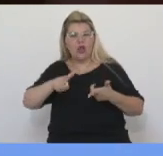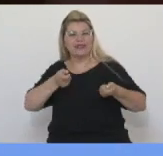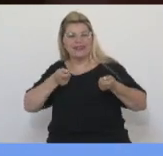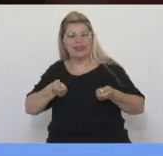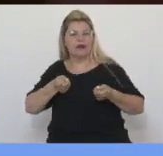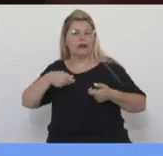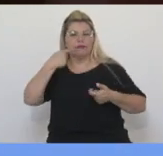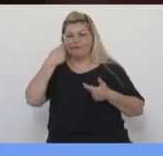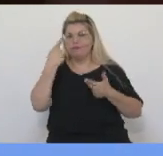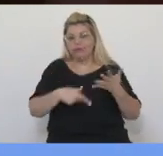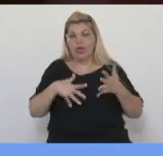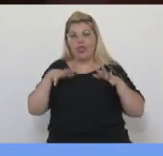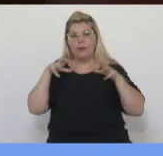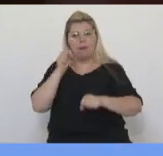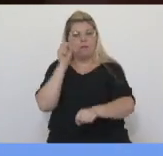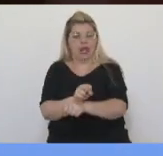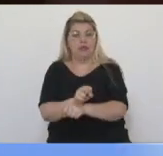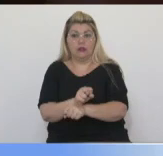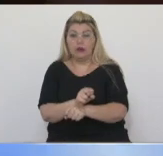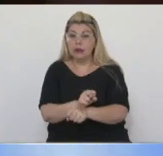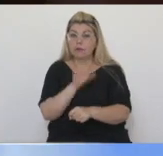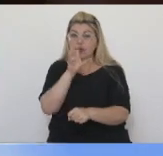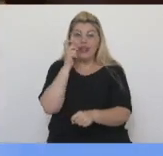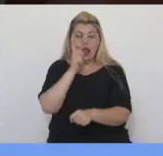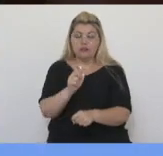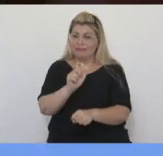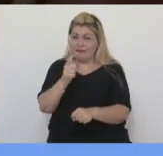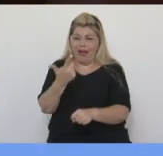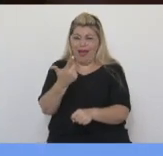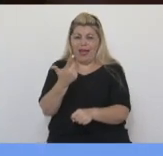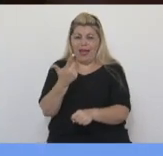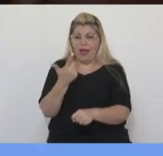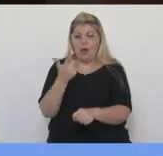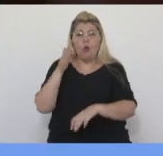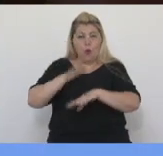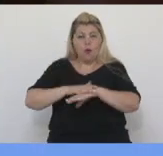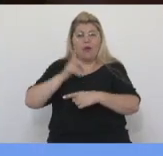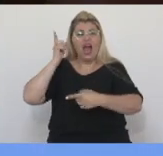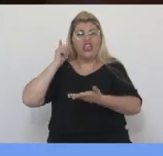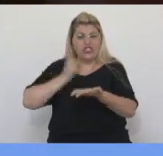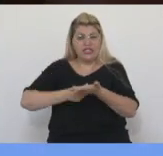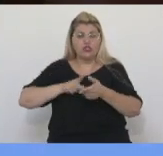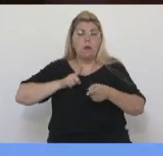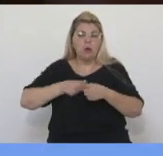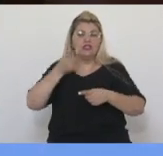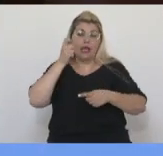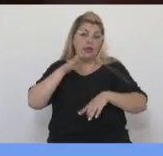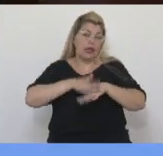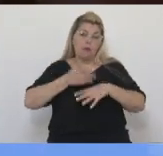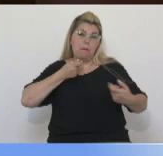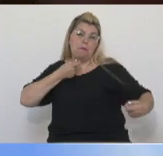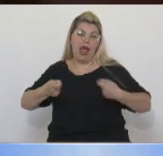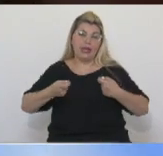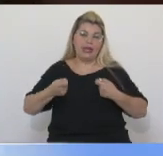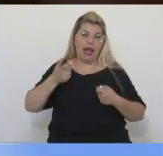narcos y en la rioja nada de eso ocurre por decisión política del man de quienes manejan la justicia